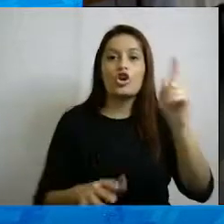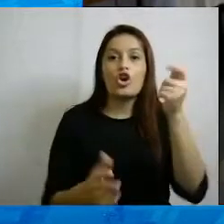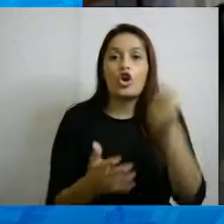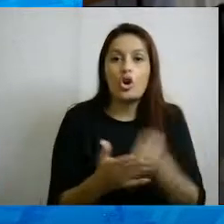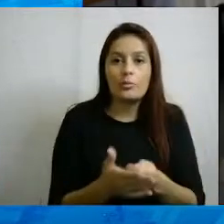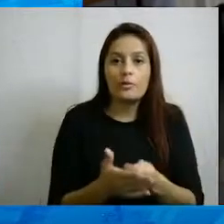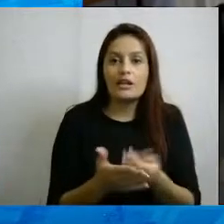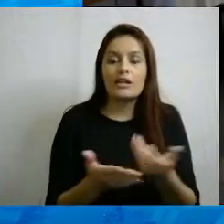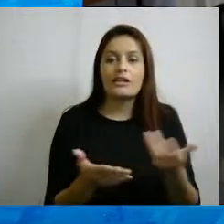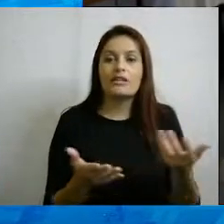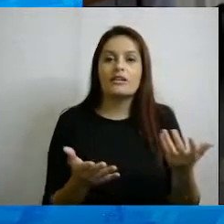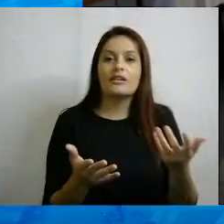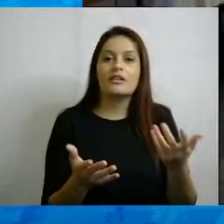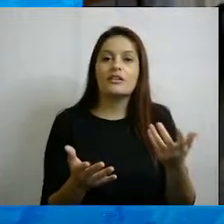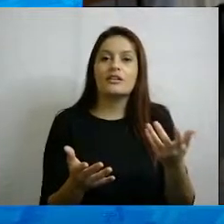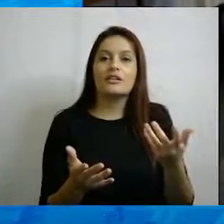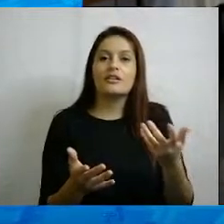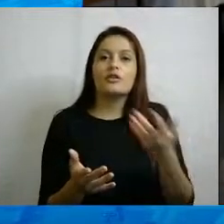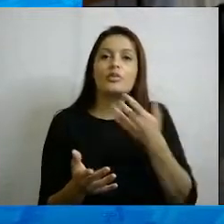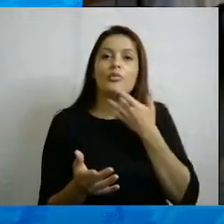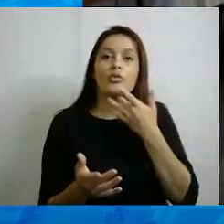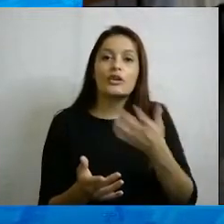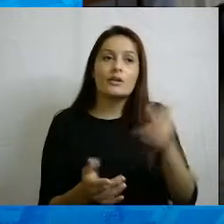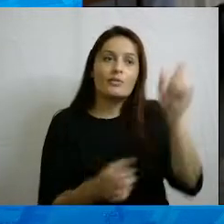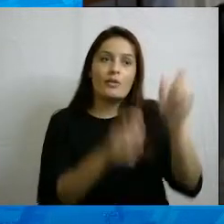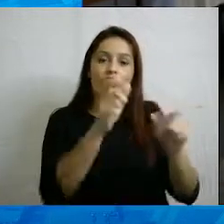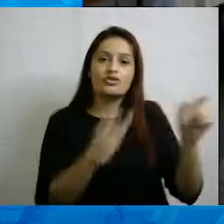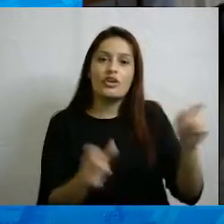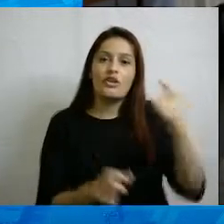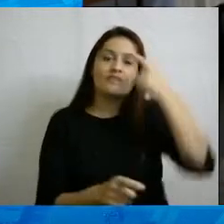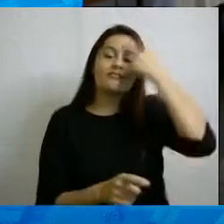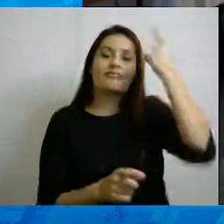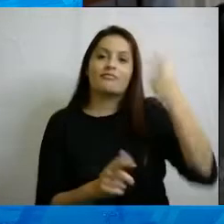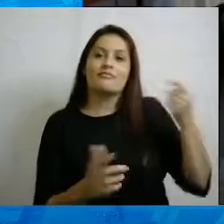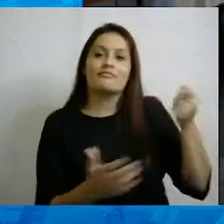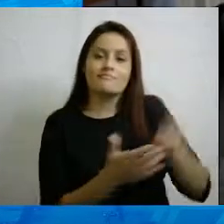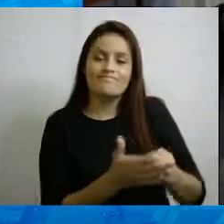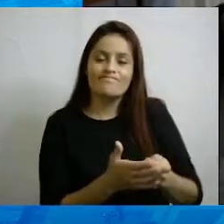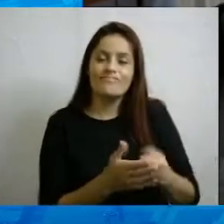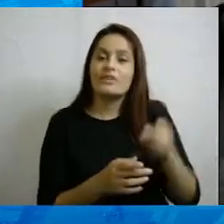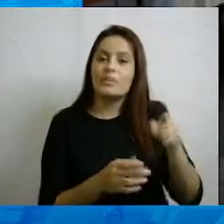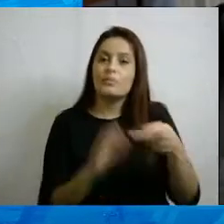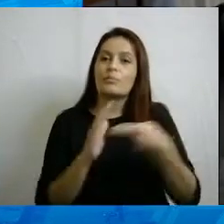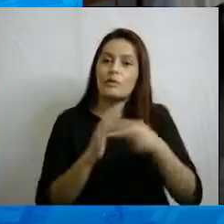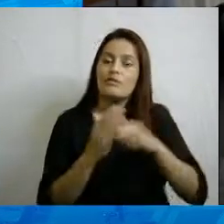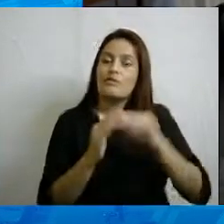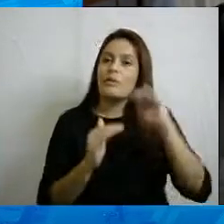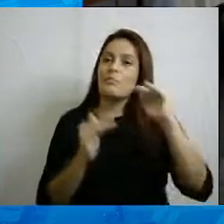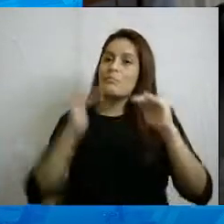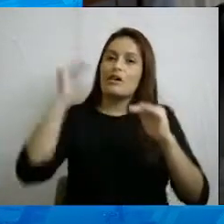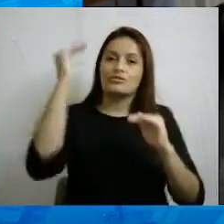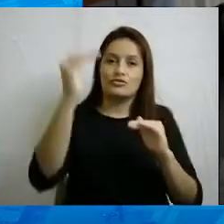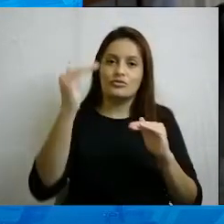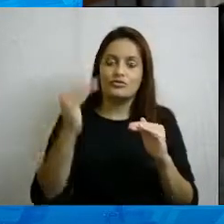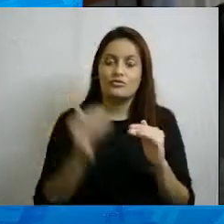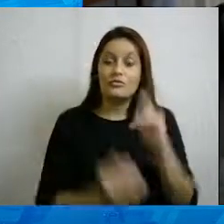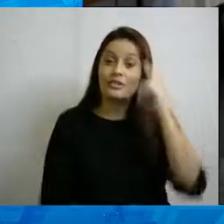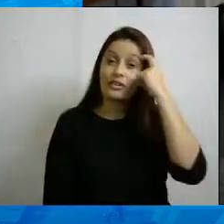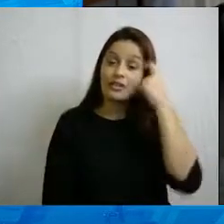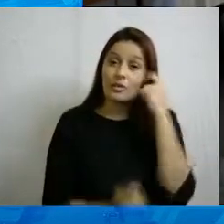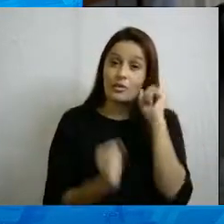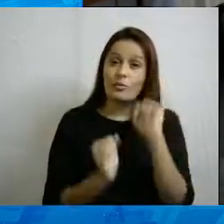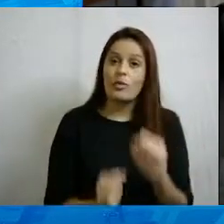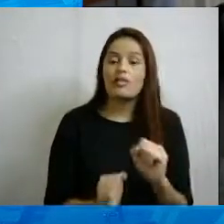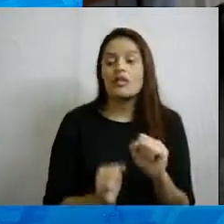vende, porque finalmente es algo que hace la persona. Así que hay un conflicto mayor que creo puede que nos